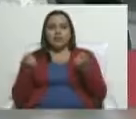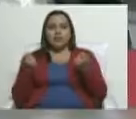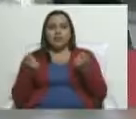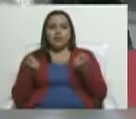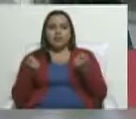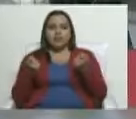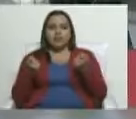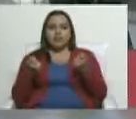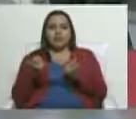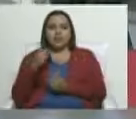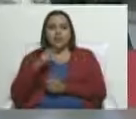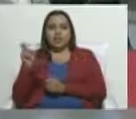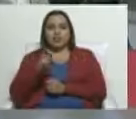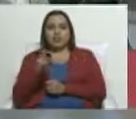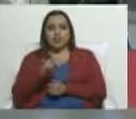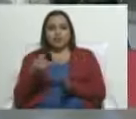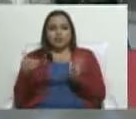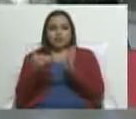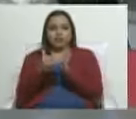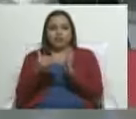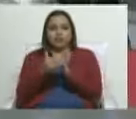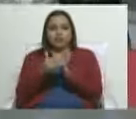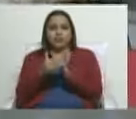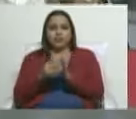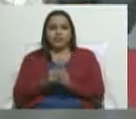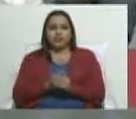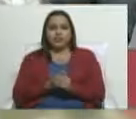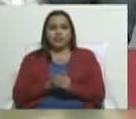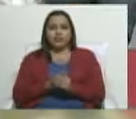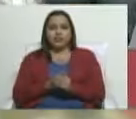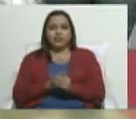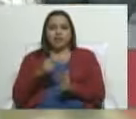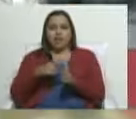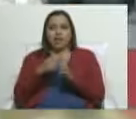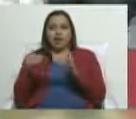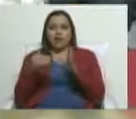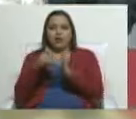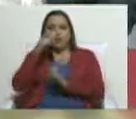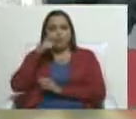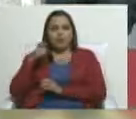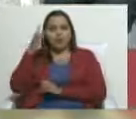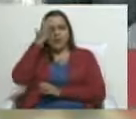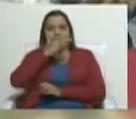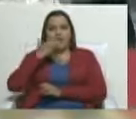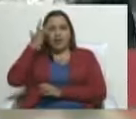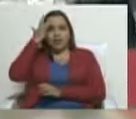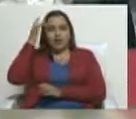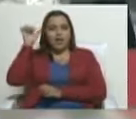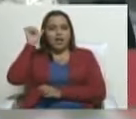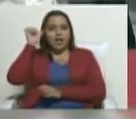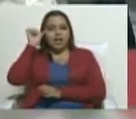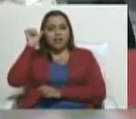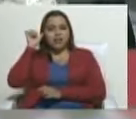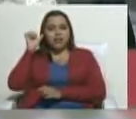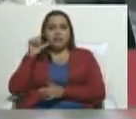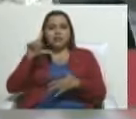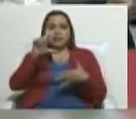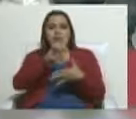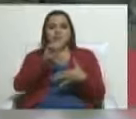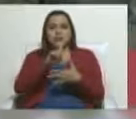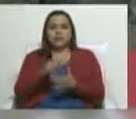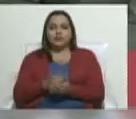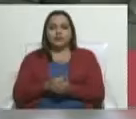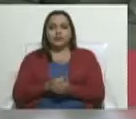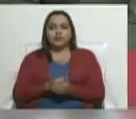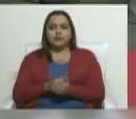es necesario limitarla. ¿Y eso qué significa? Limitación a los pueblos de África, a los pueblos de Asia, a los pueblos de América Latina. Limitación es una